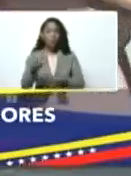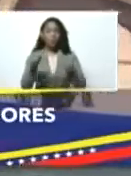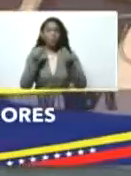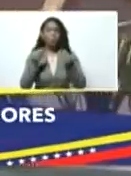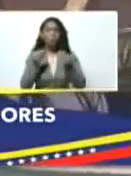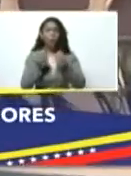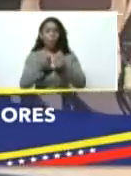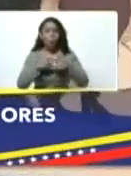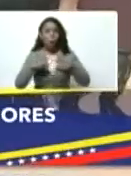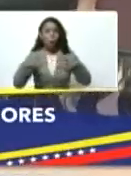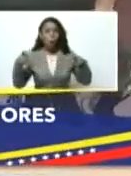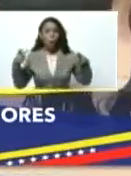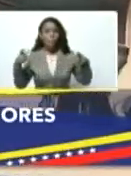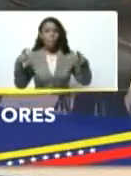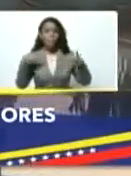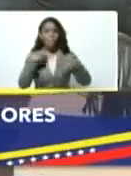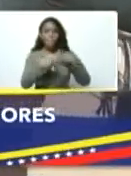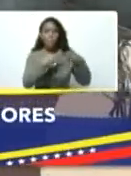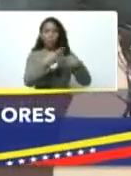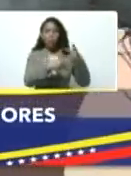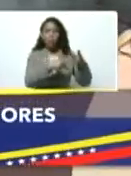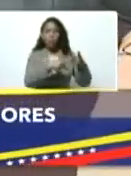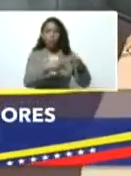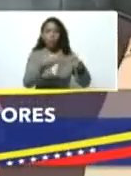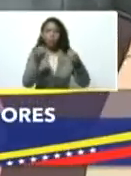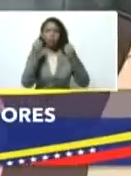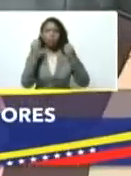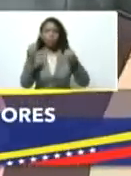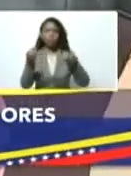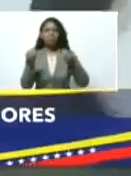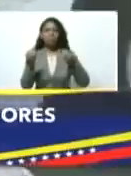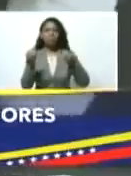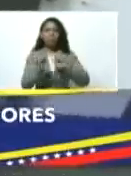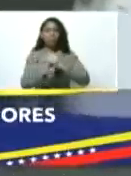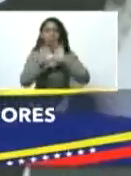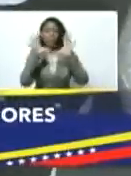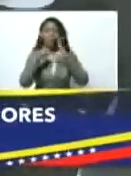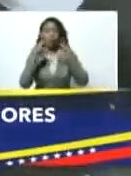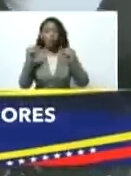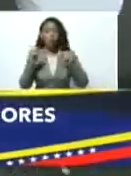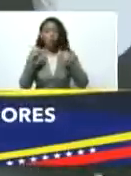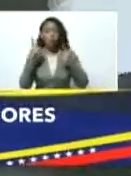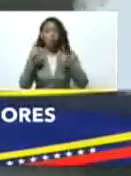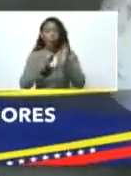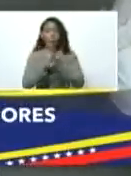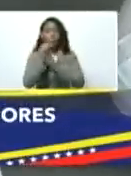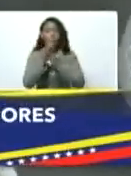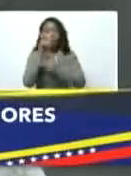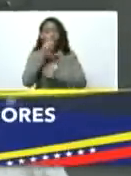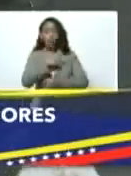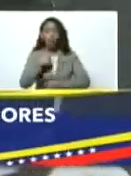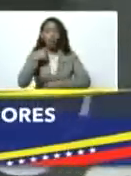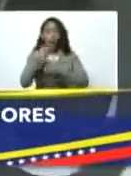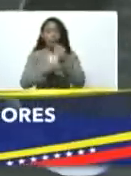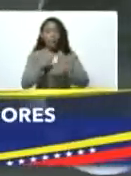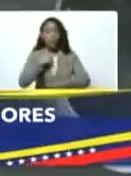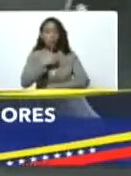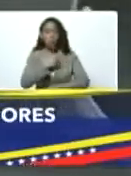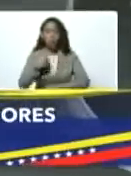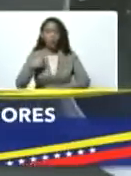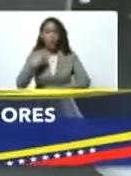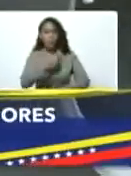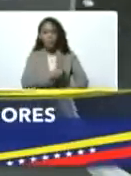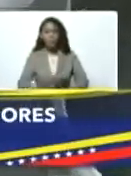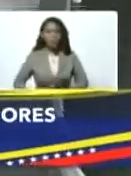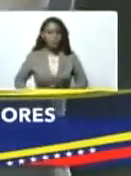el crecimiento, para la producción y para la efectividad de todos los emprendimientos que quieren hacer. Yo quiero,